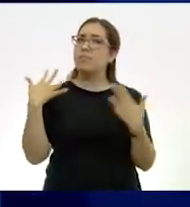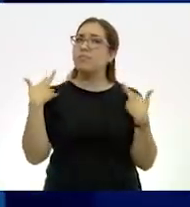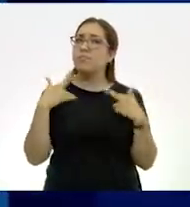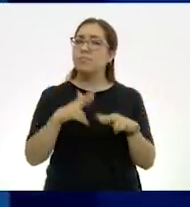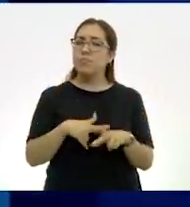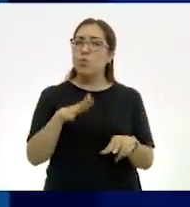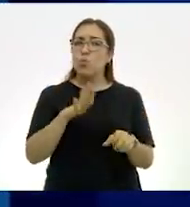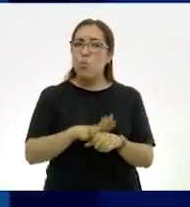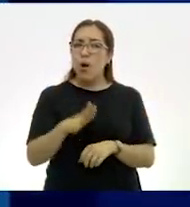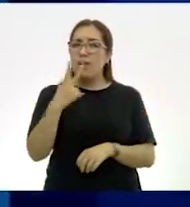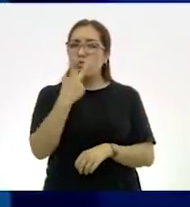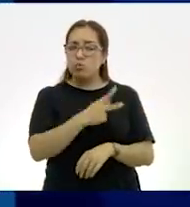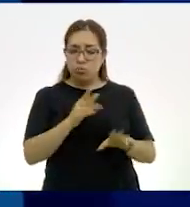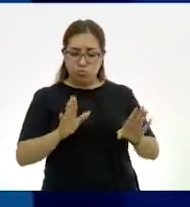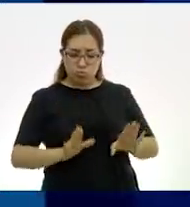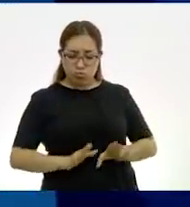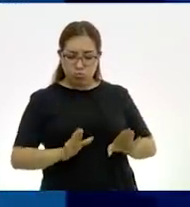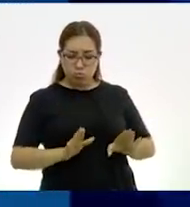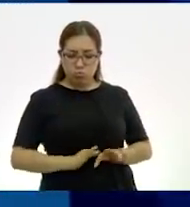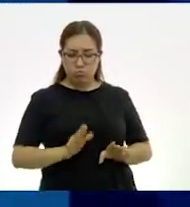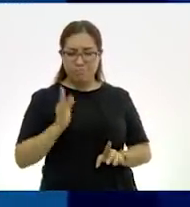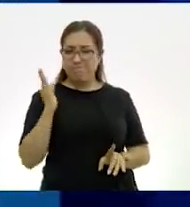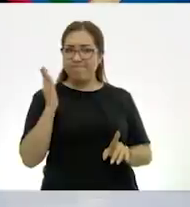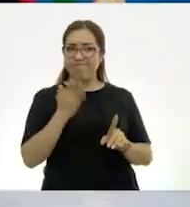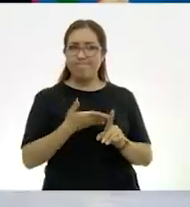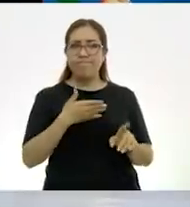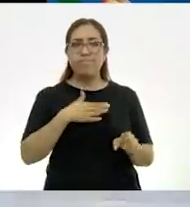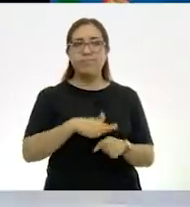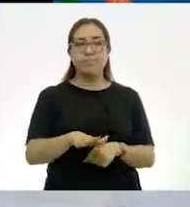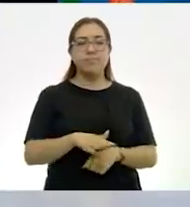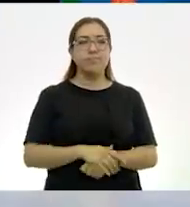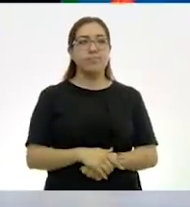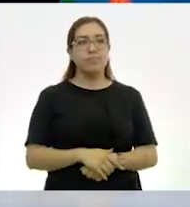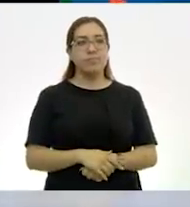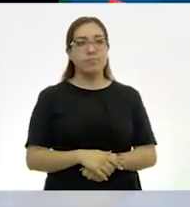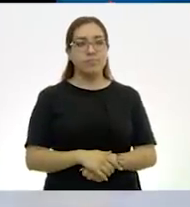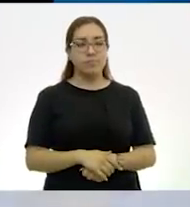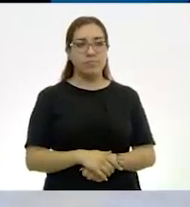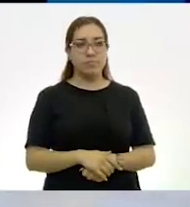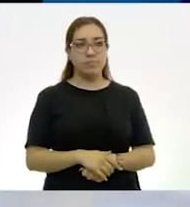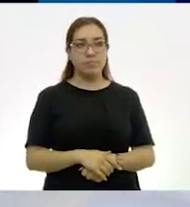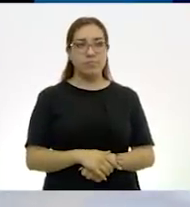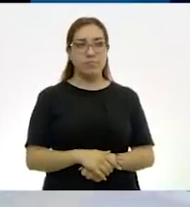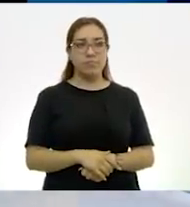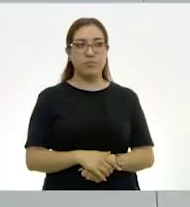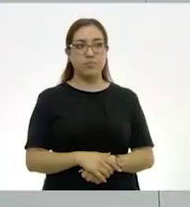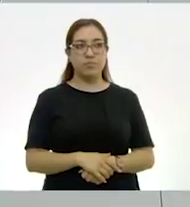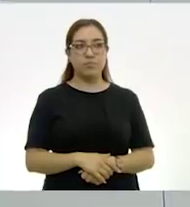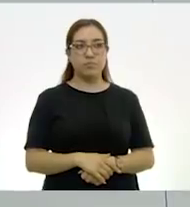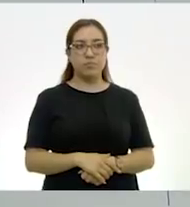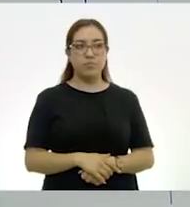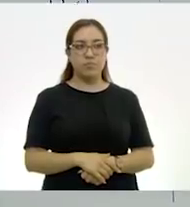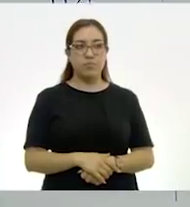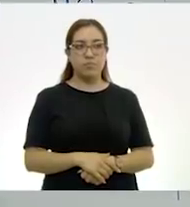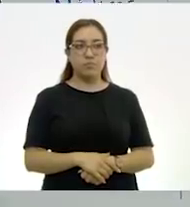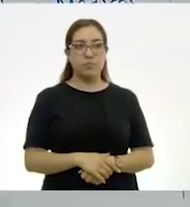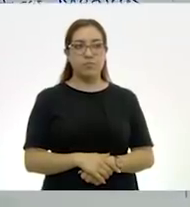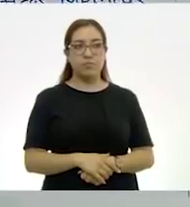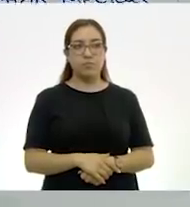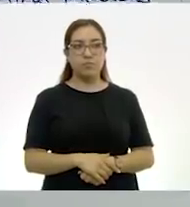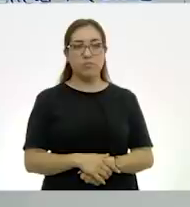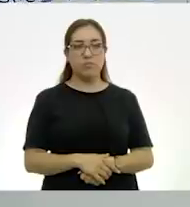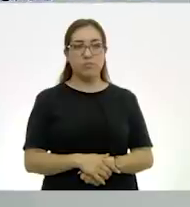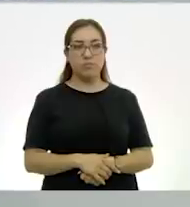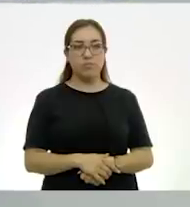principales características de la escritura griega? Pues las principales características son, empiezan Ajá.